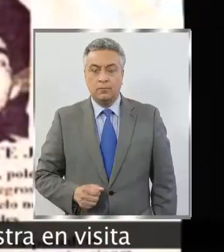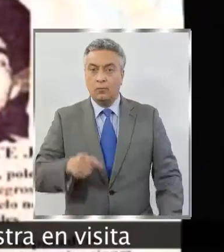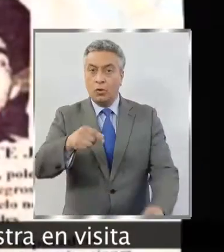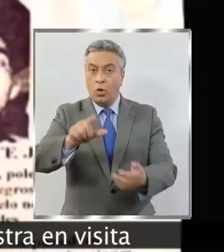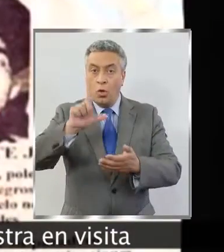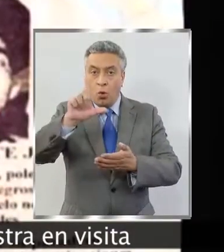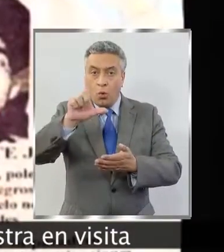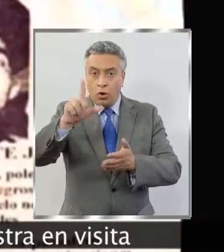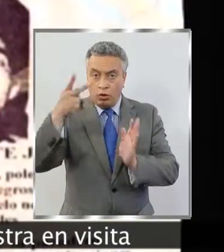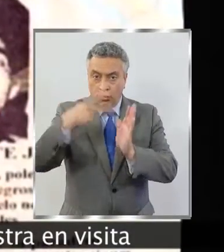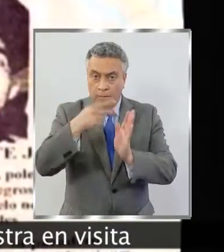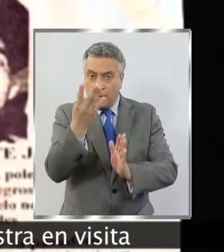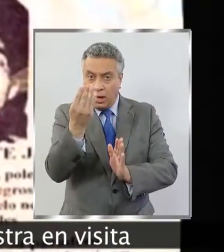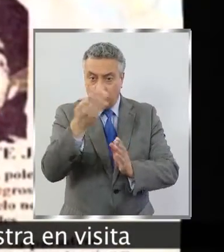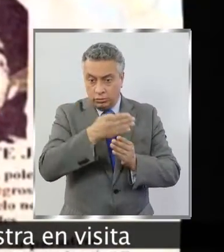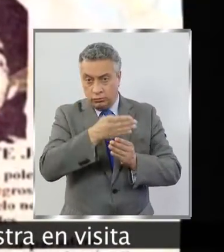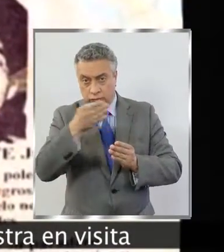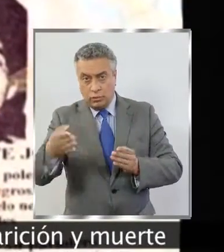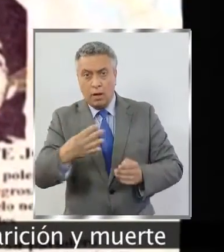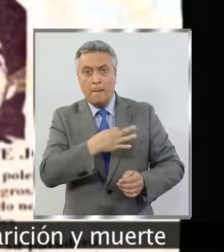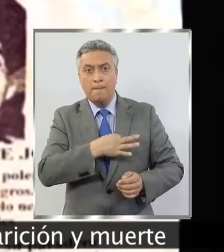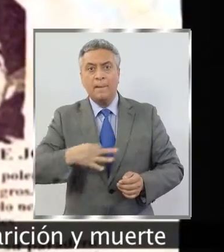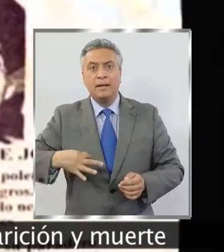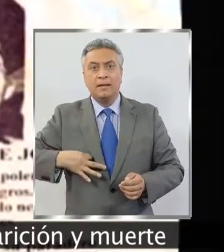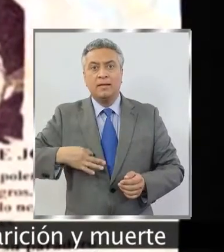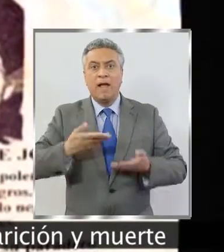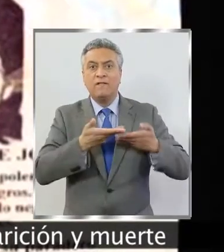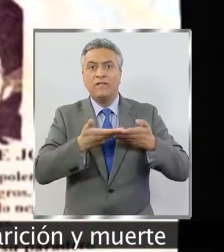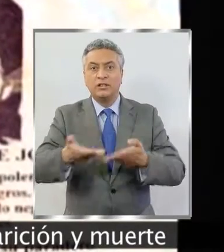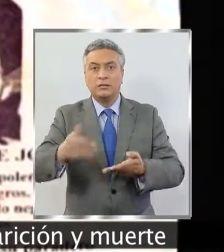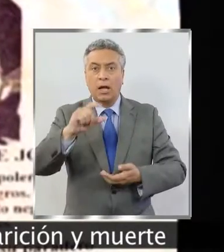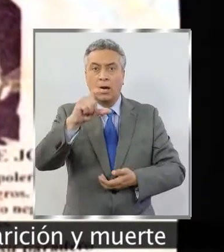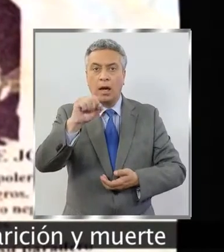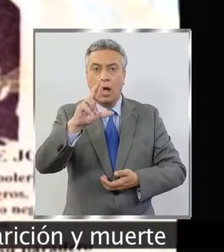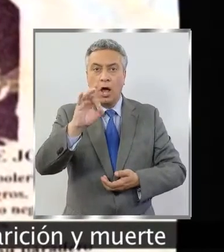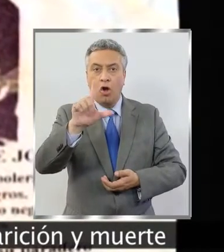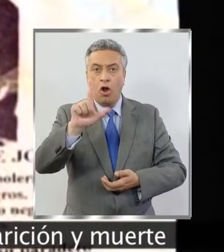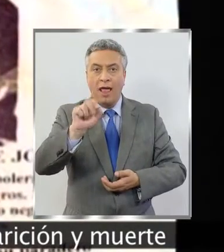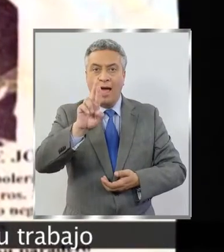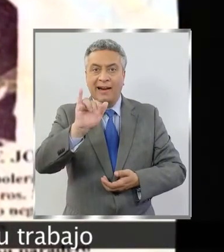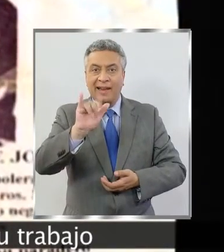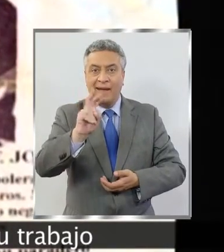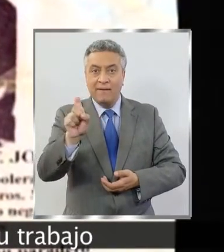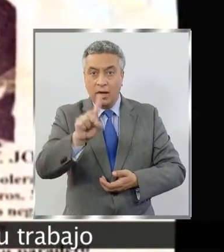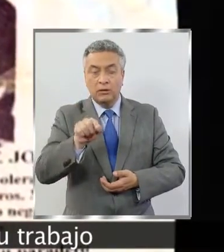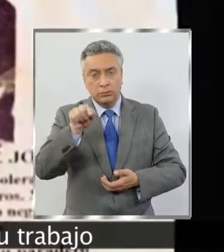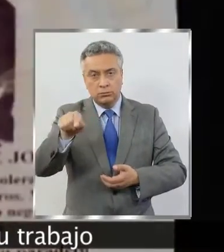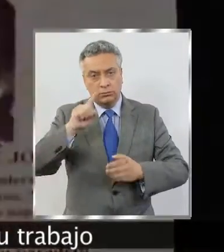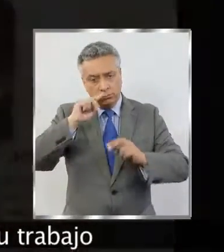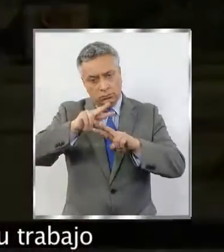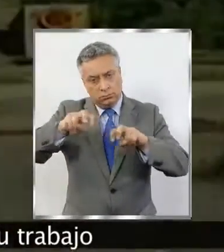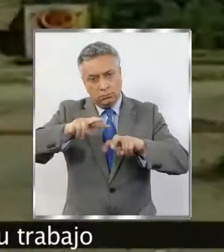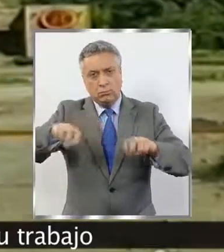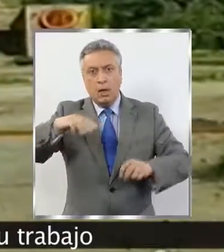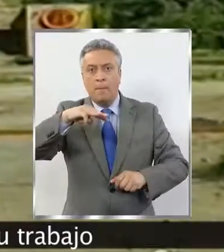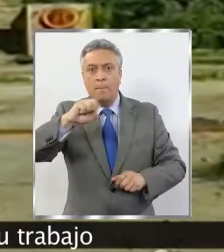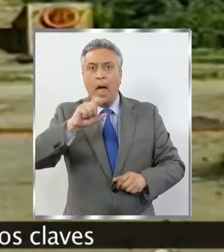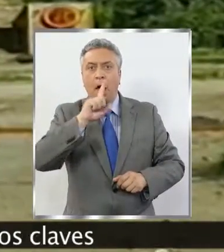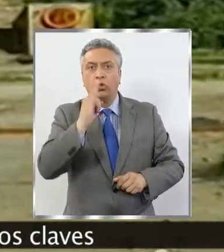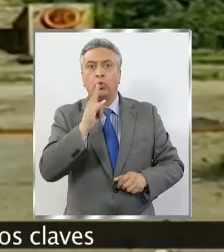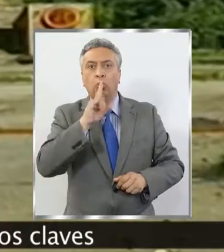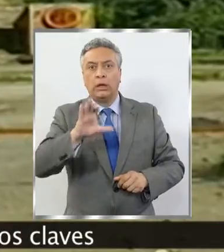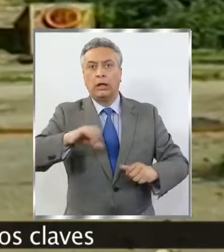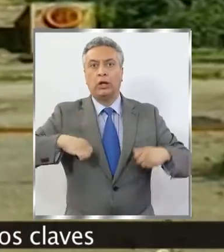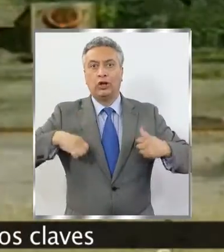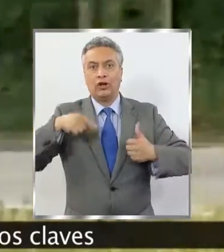Desde julio de 2014, la ministra en visita, Carola Rivas, investiga la desaparición y muerte de Jorge Matute Jones. Su trabajo